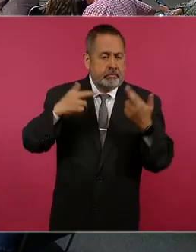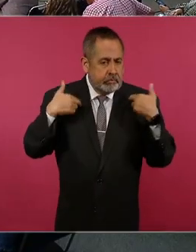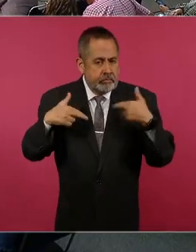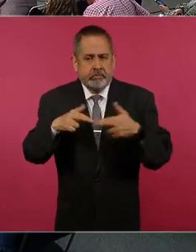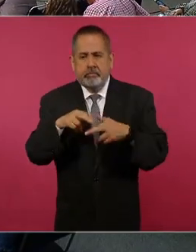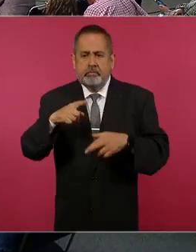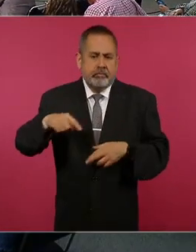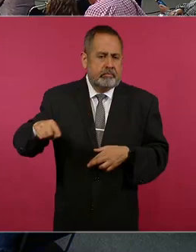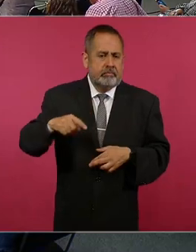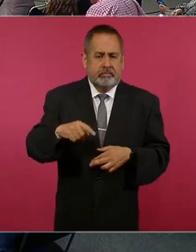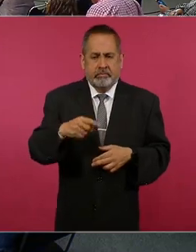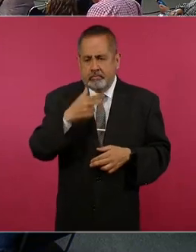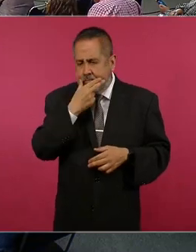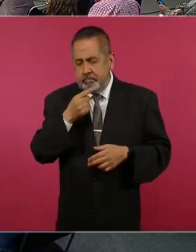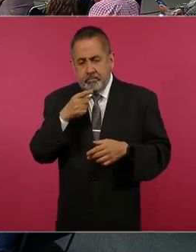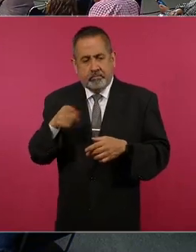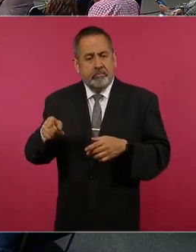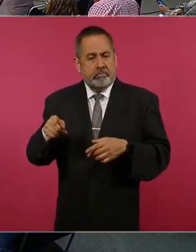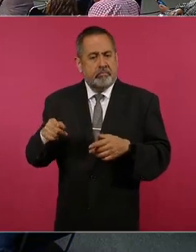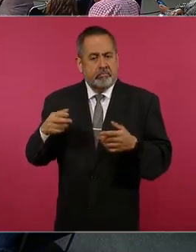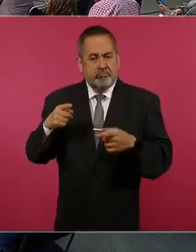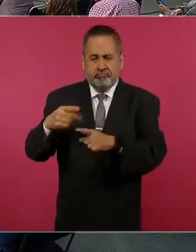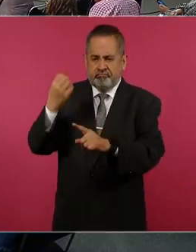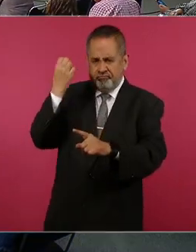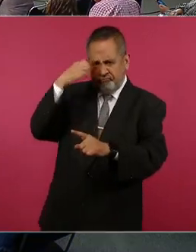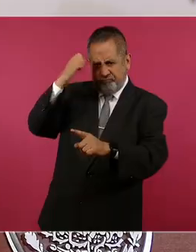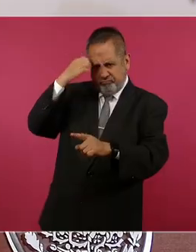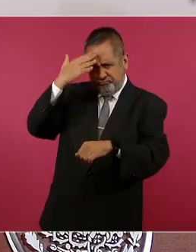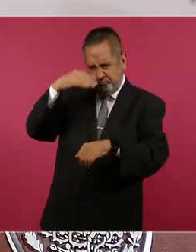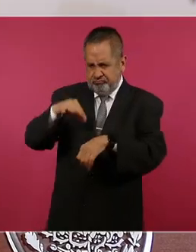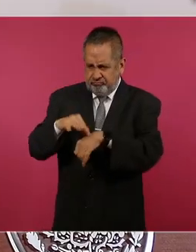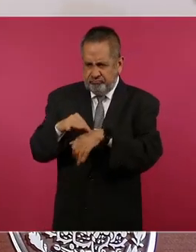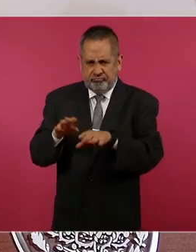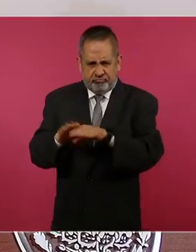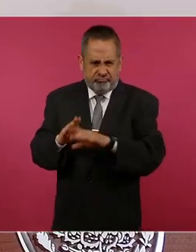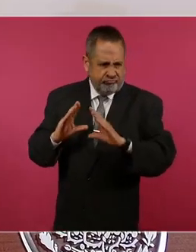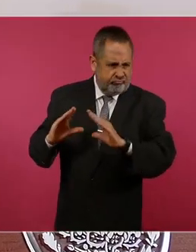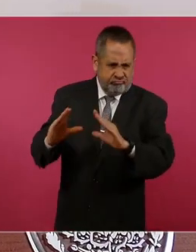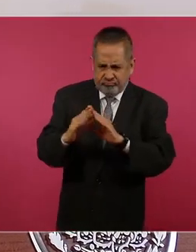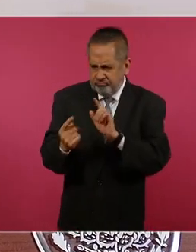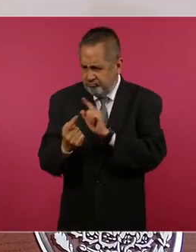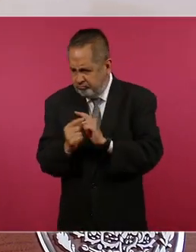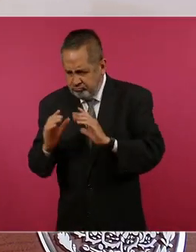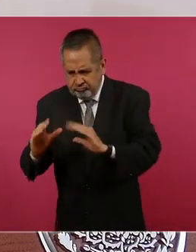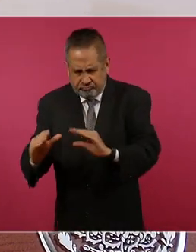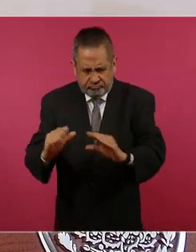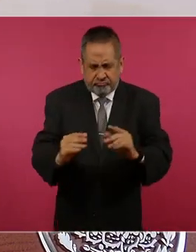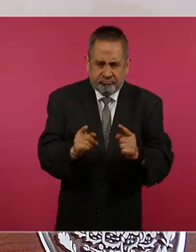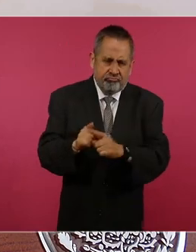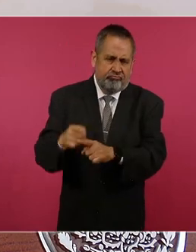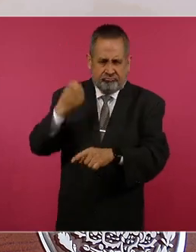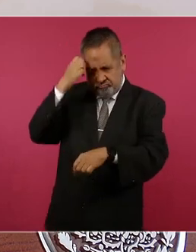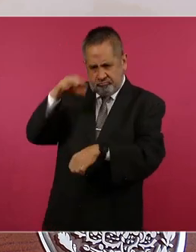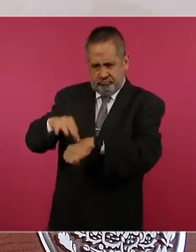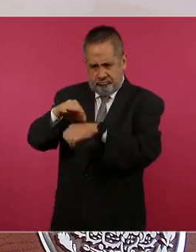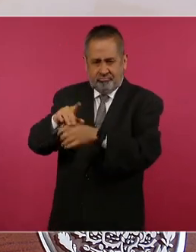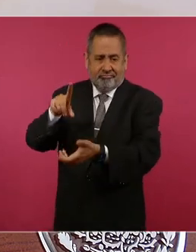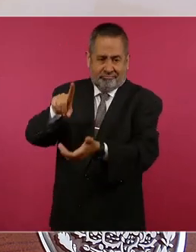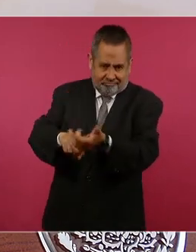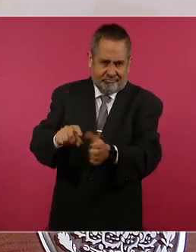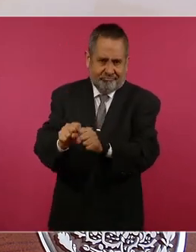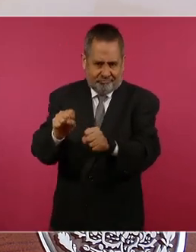los maestros, que son los que tienen la experiencia de educar, de enseñar en el aula,